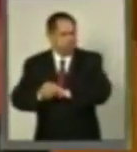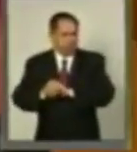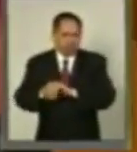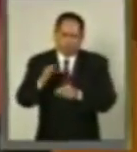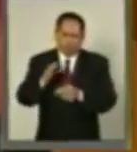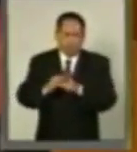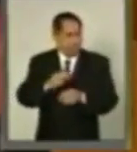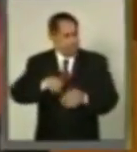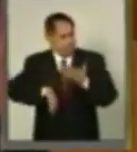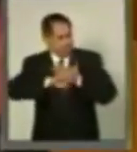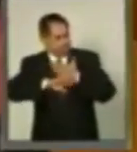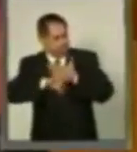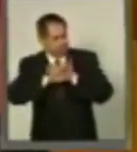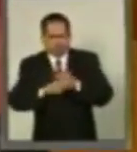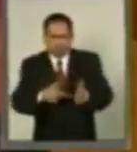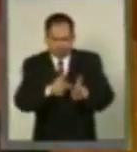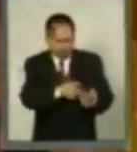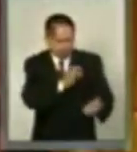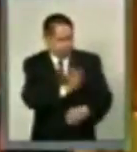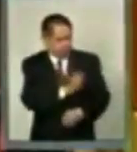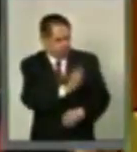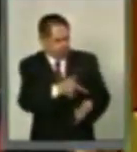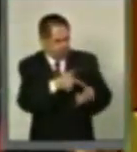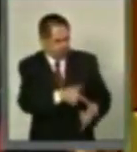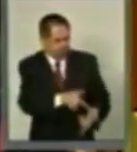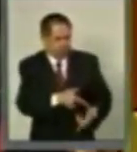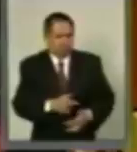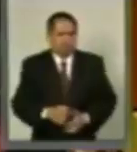esa persecución. Es cuanto.